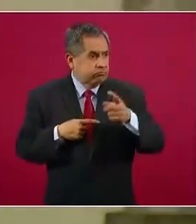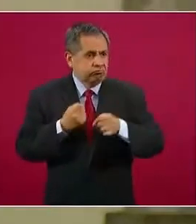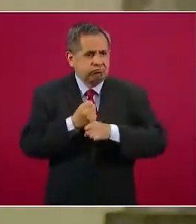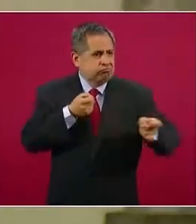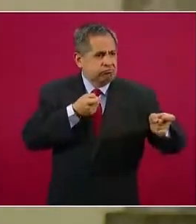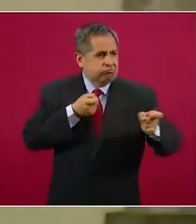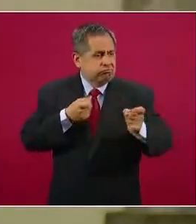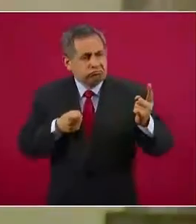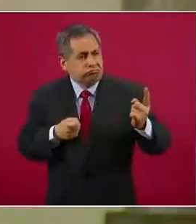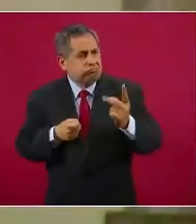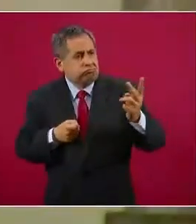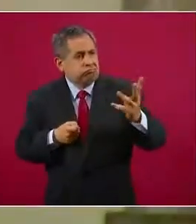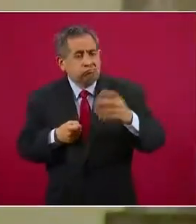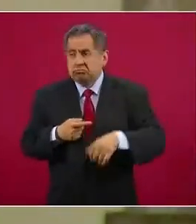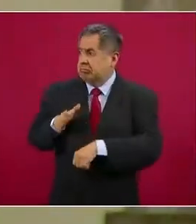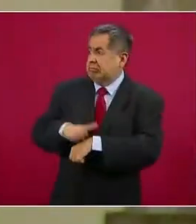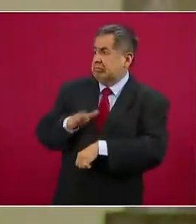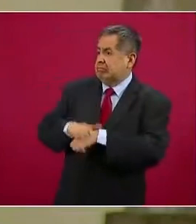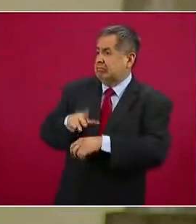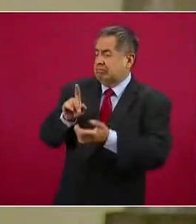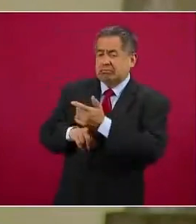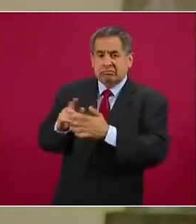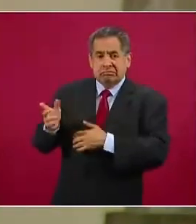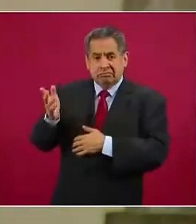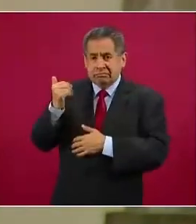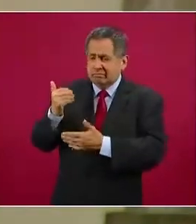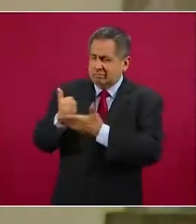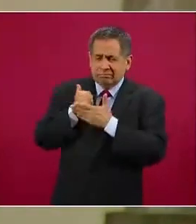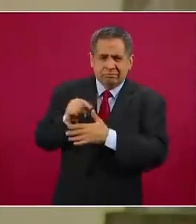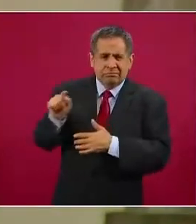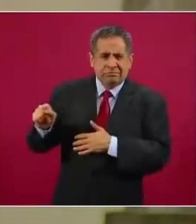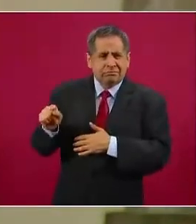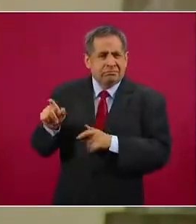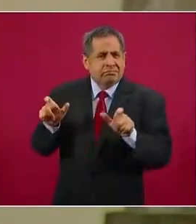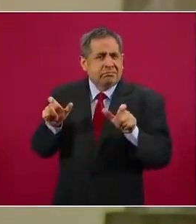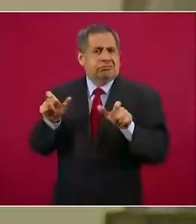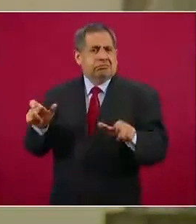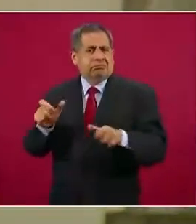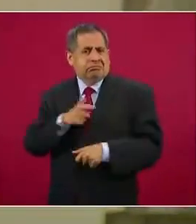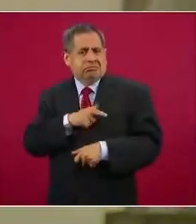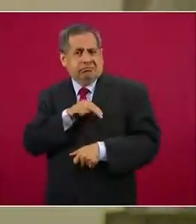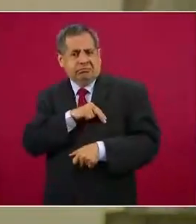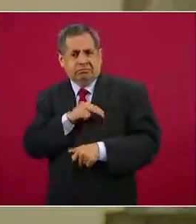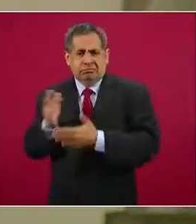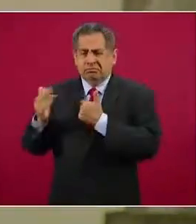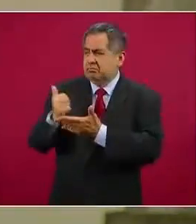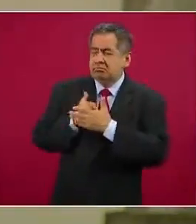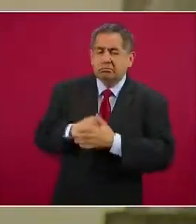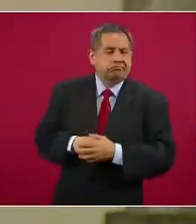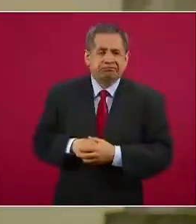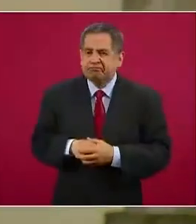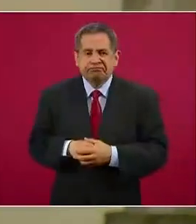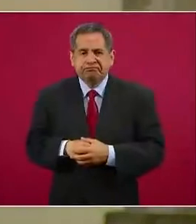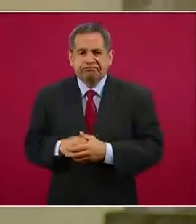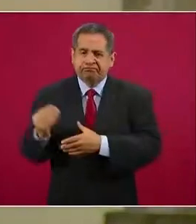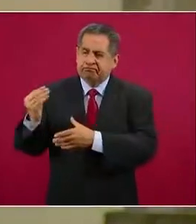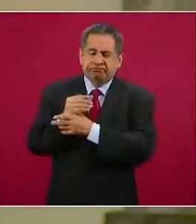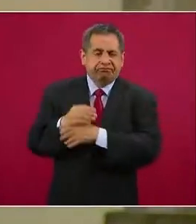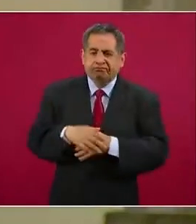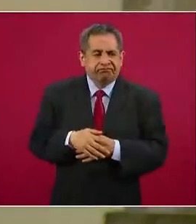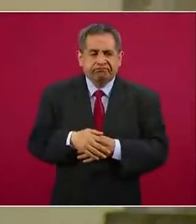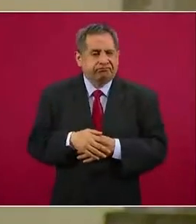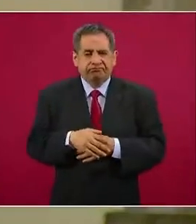ayuda, se le pidió ayuda a la Guardia Nacional y no, ahí mismo la